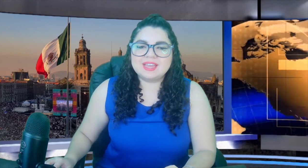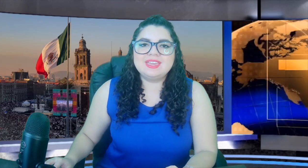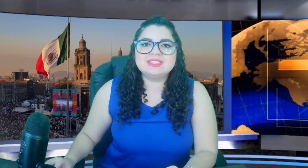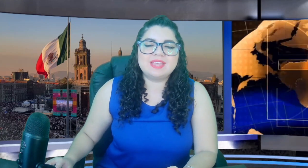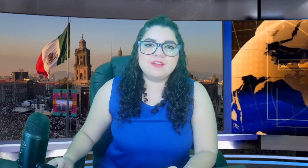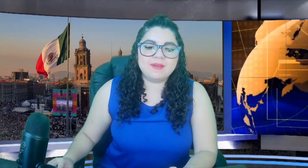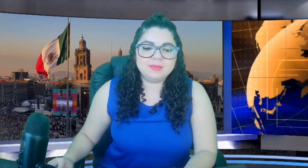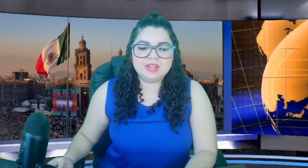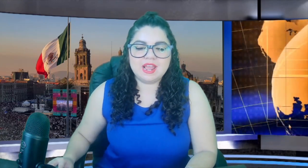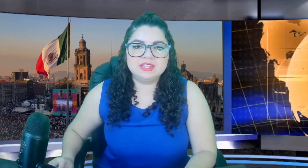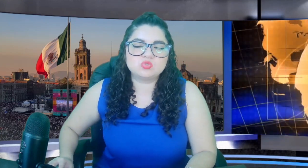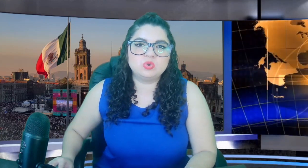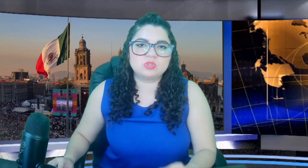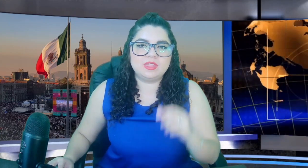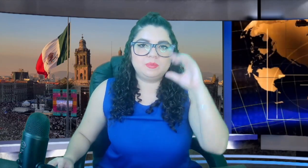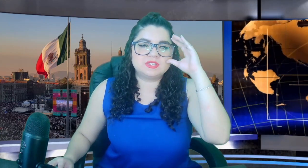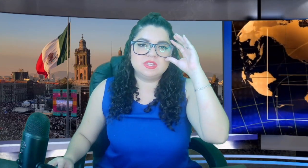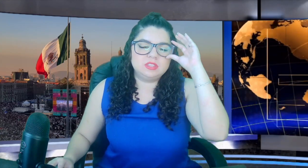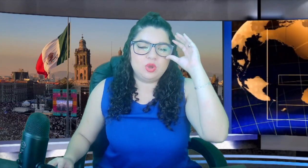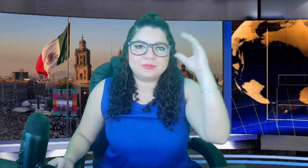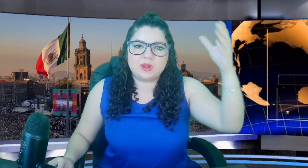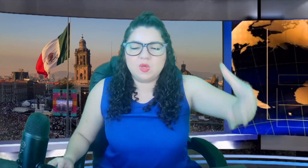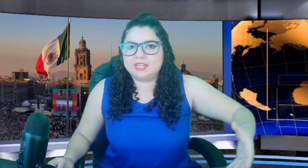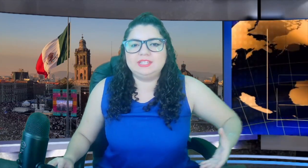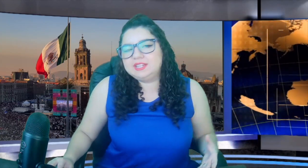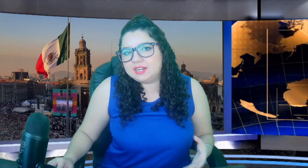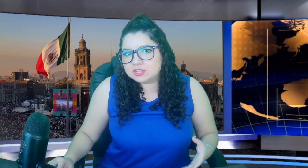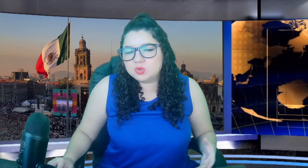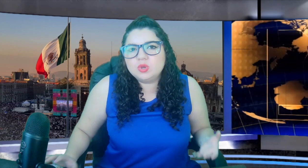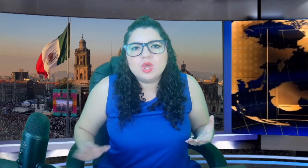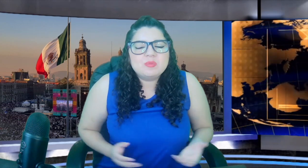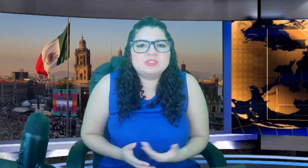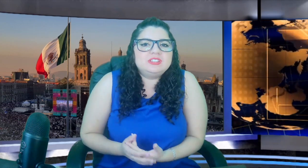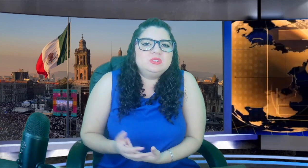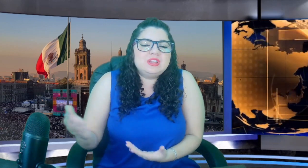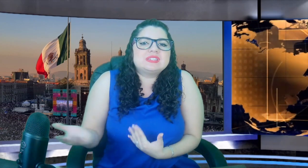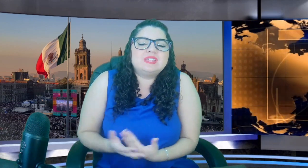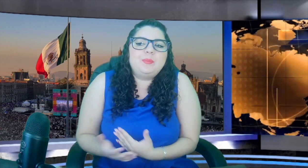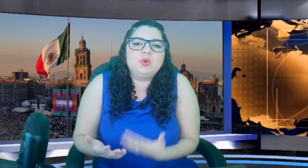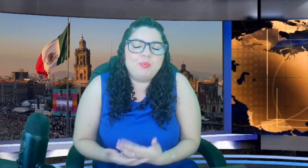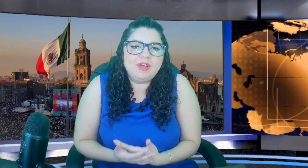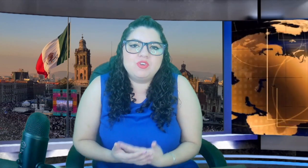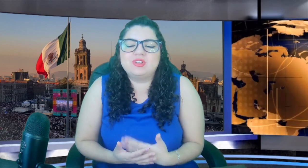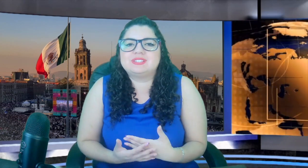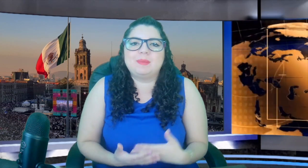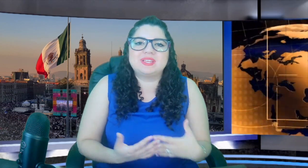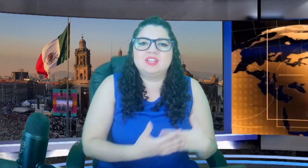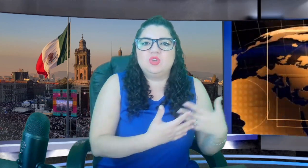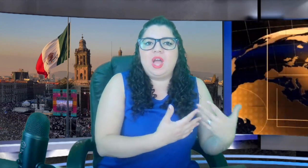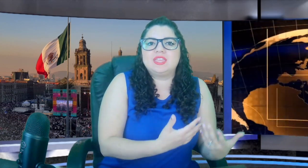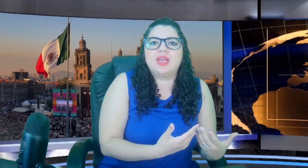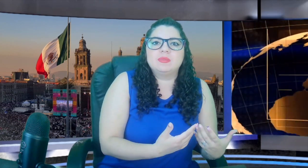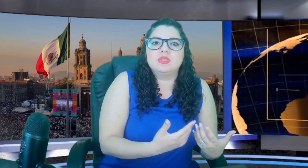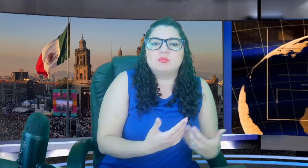Pues ahí está, familia, el discurso del presidente López Obrador, que tiene razón. Pues si tanto les está preocupando lo que está